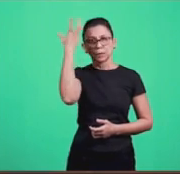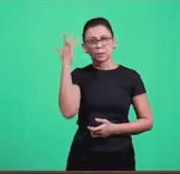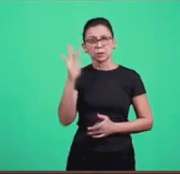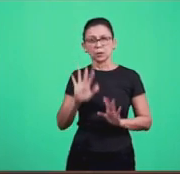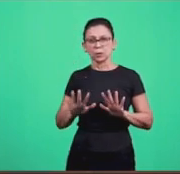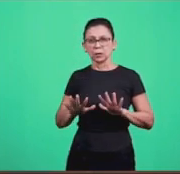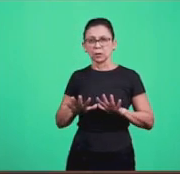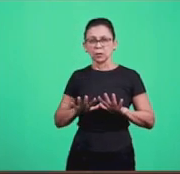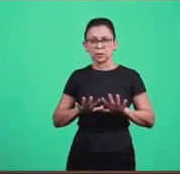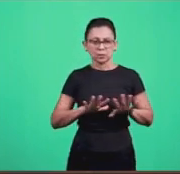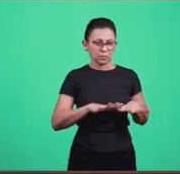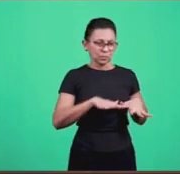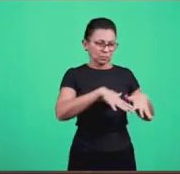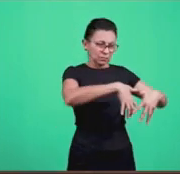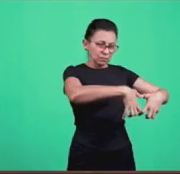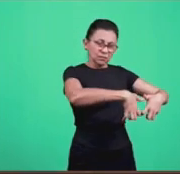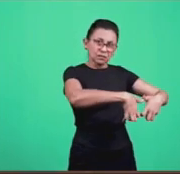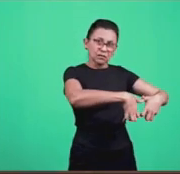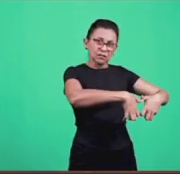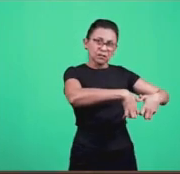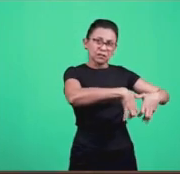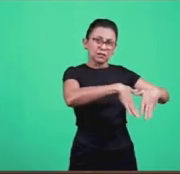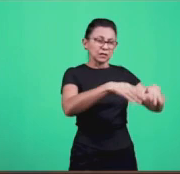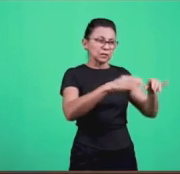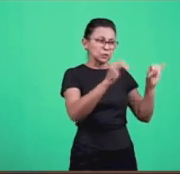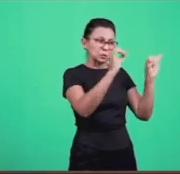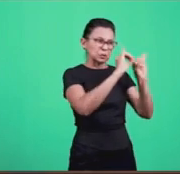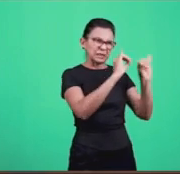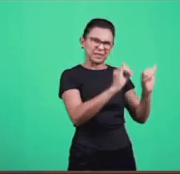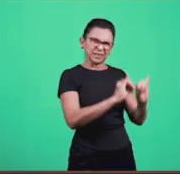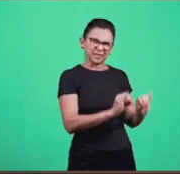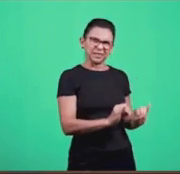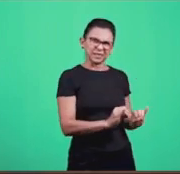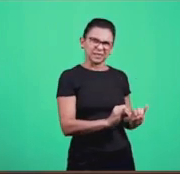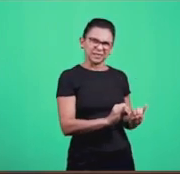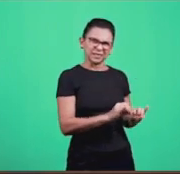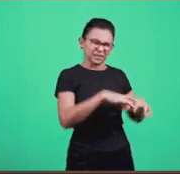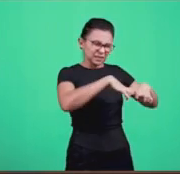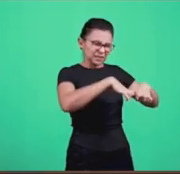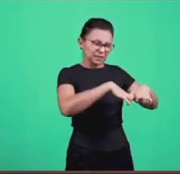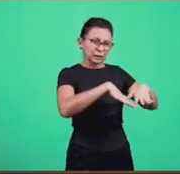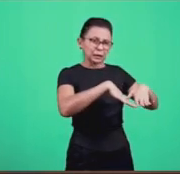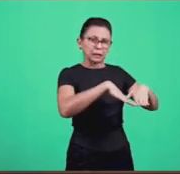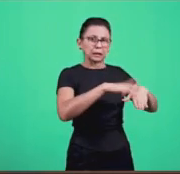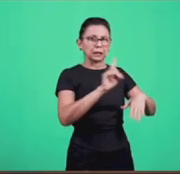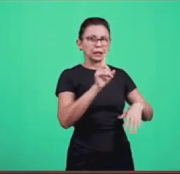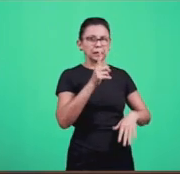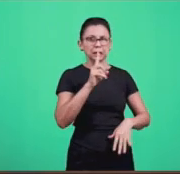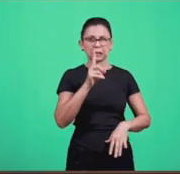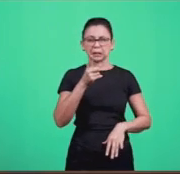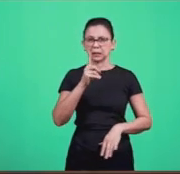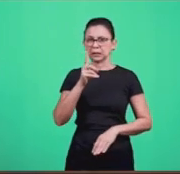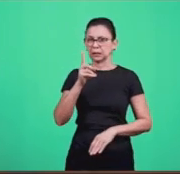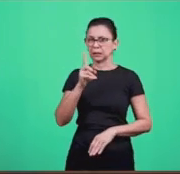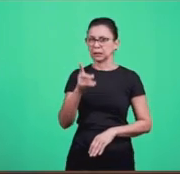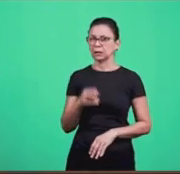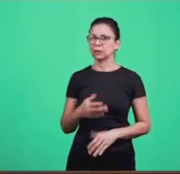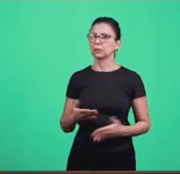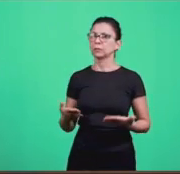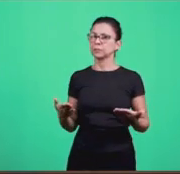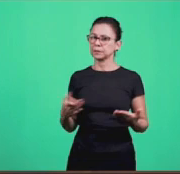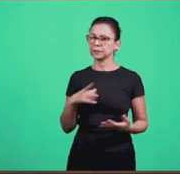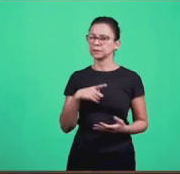las rodillas de ellos no se doblaron delante del dios de Baal, de Acera, que eran